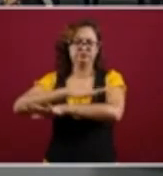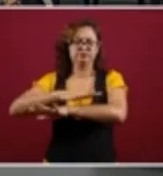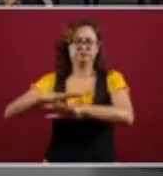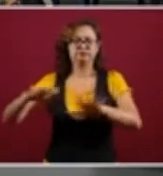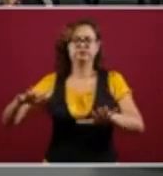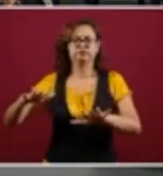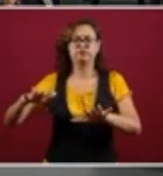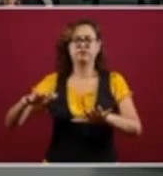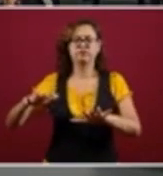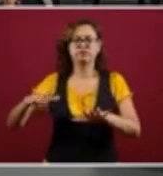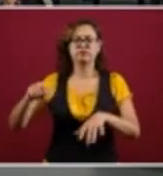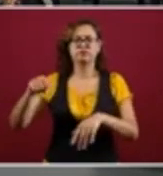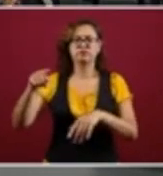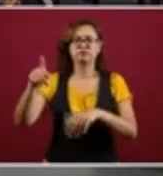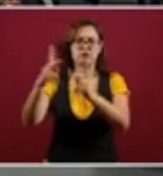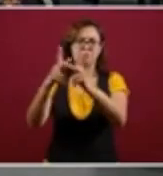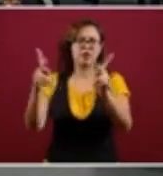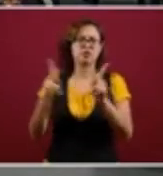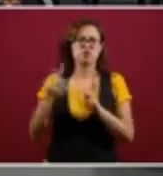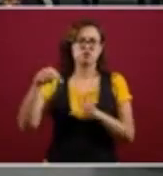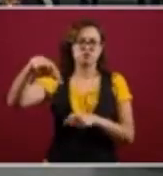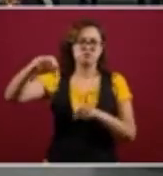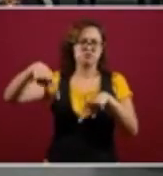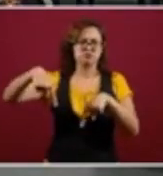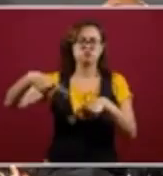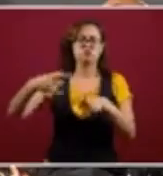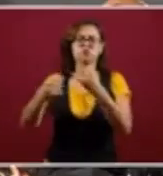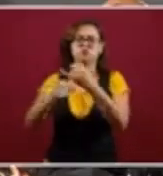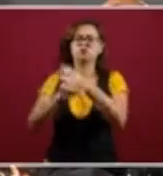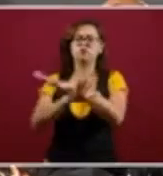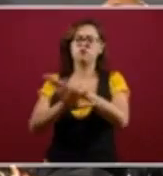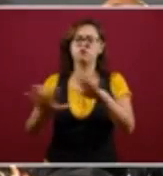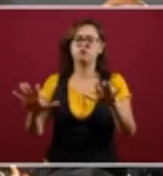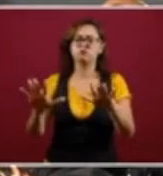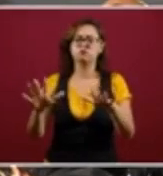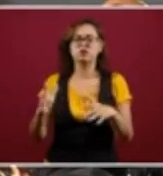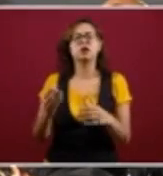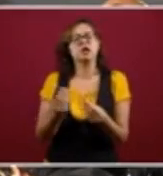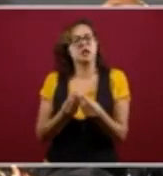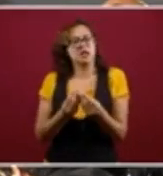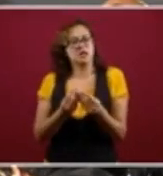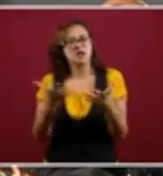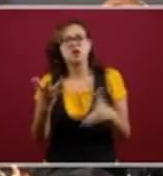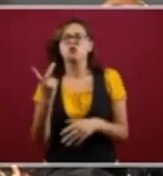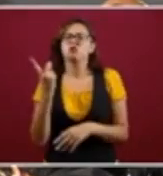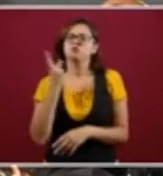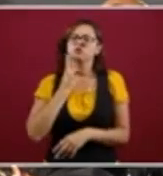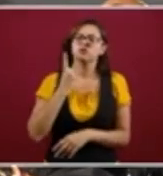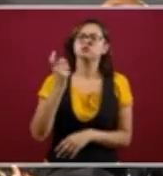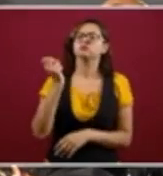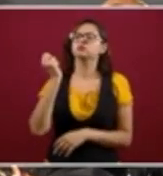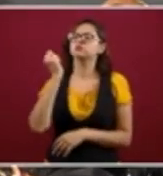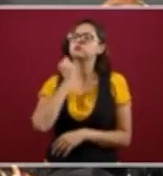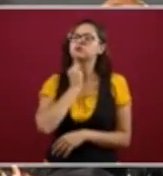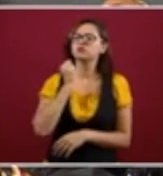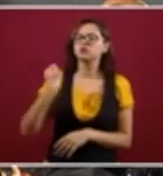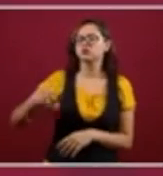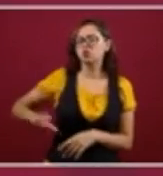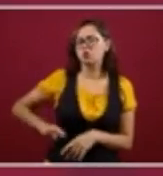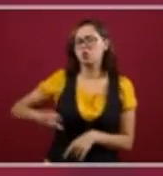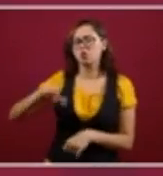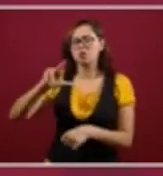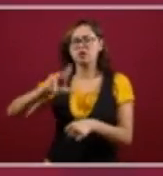en el patio del Palacio, voy a invitar a legisladores, a gobernadores, a